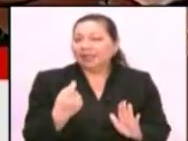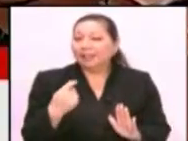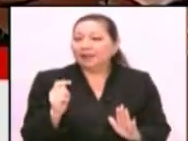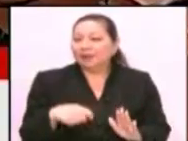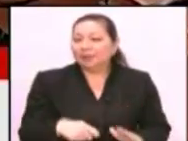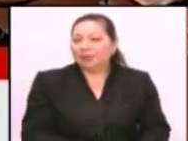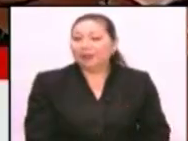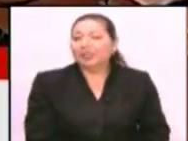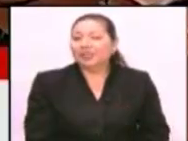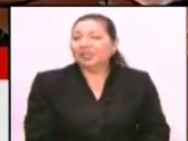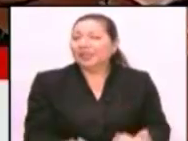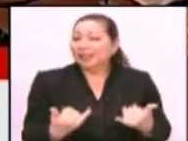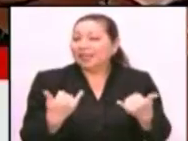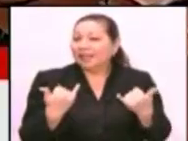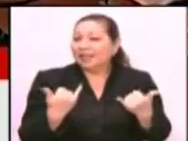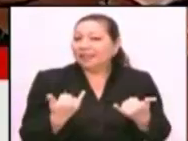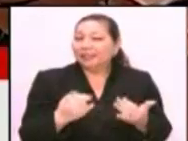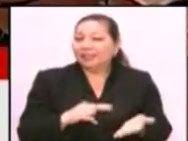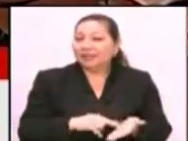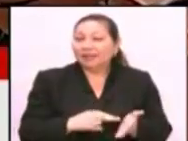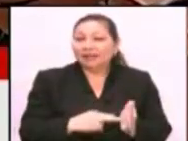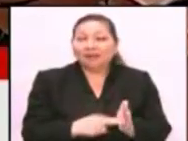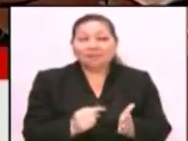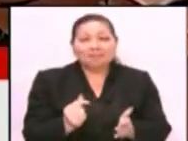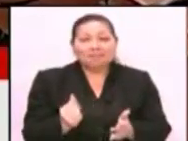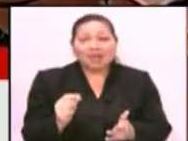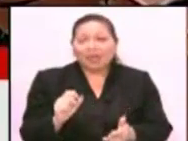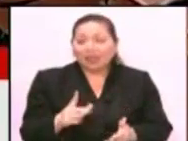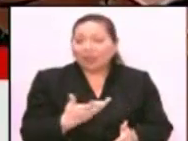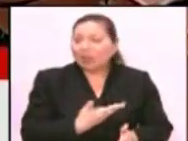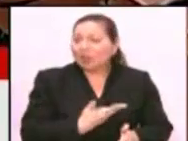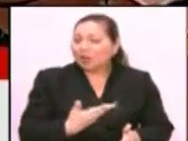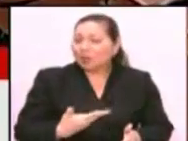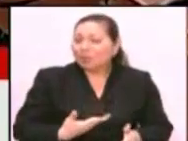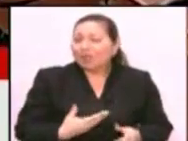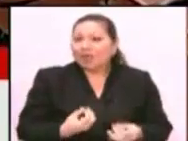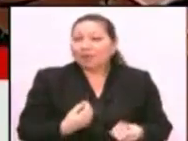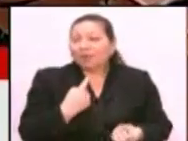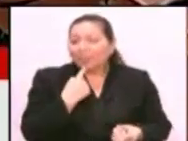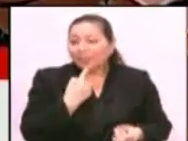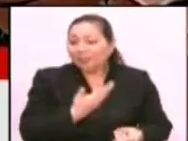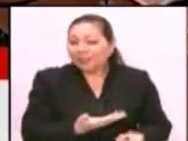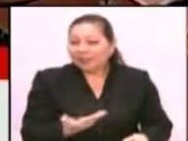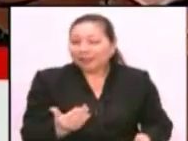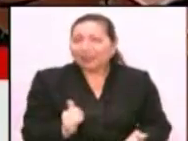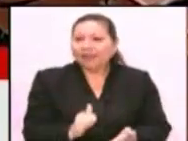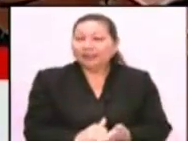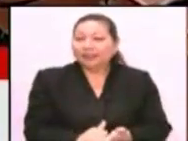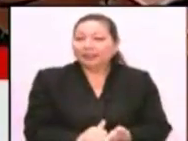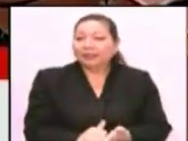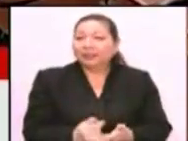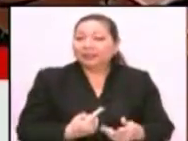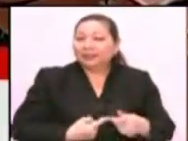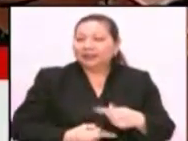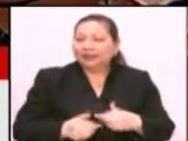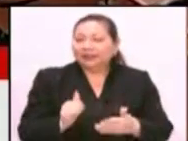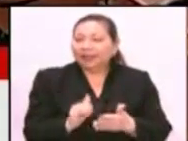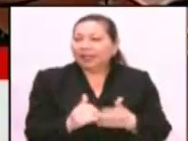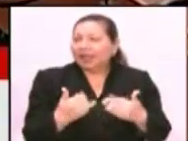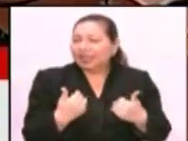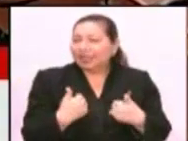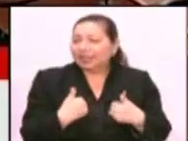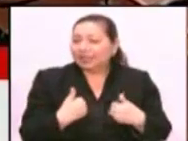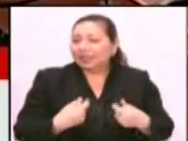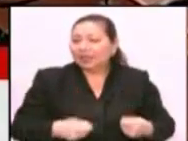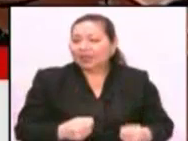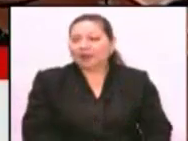60%. Y esto implica un costo muy alto para el gobierno porque, como usted lo mencionaba, cada reo que vuelve tiene que hay